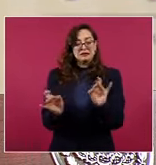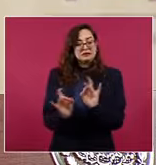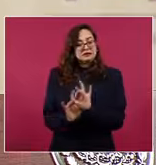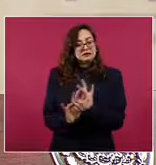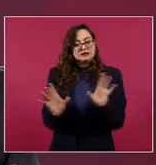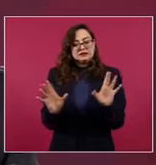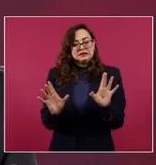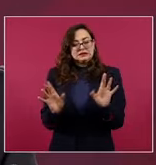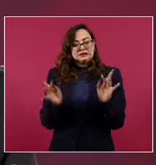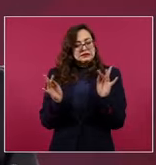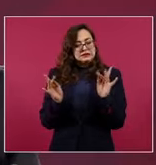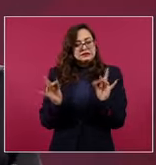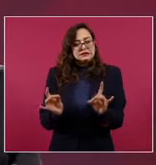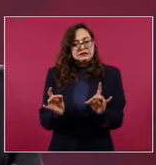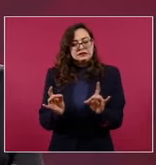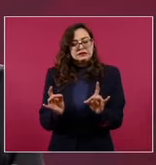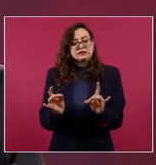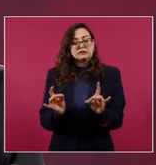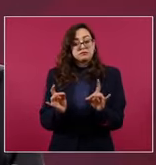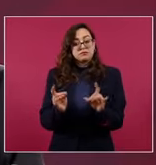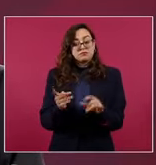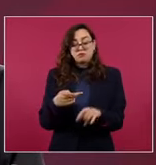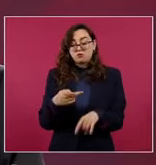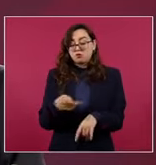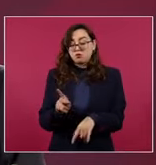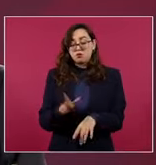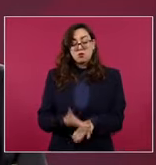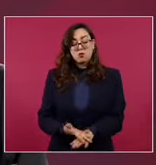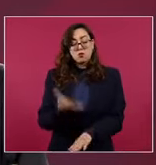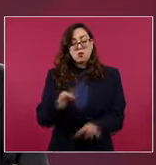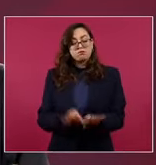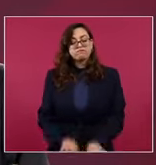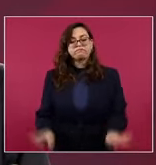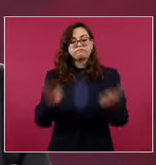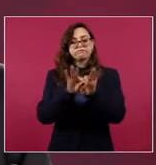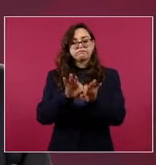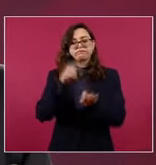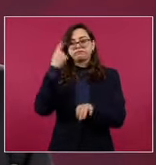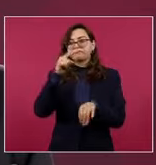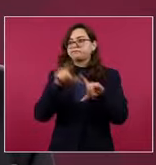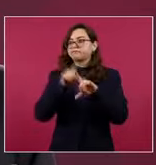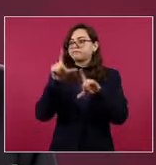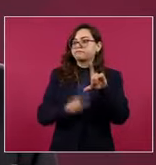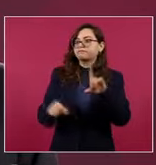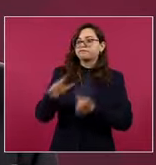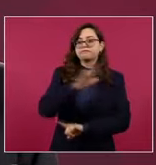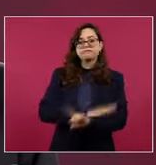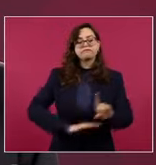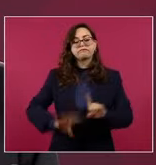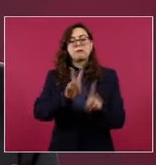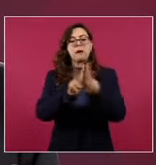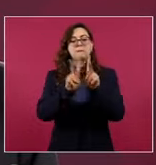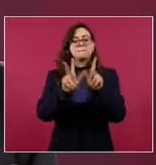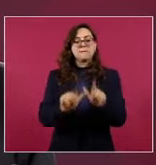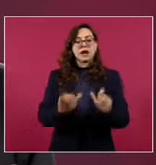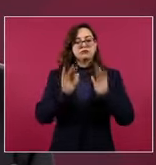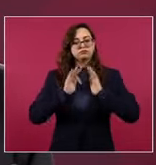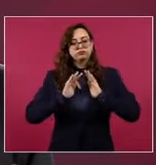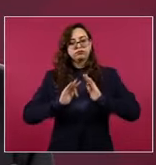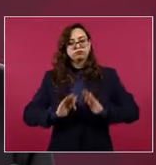importante, el de garantizar la paz y la tranquilidad en nuestro país. Estamos